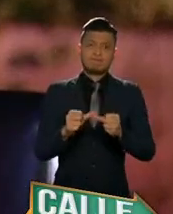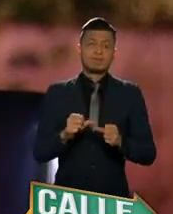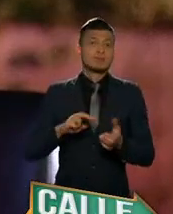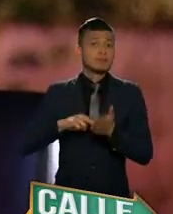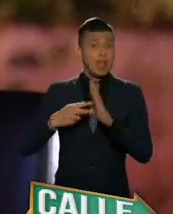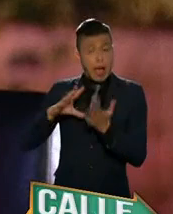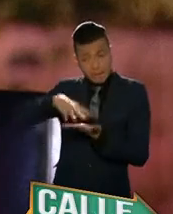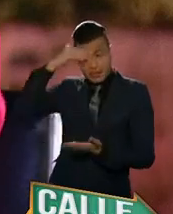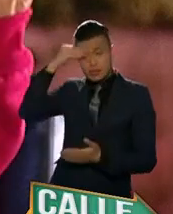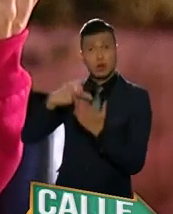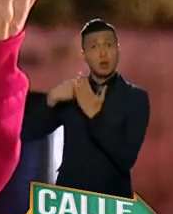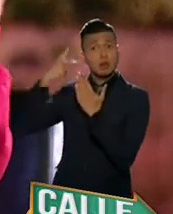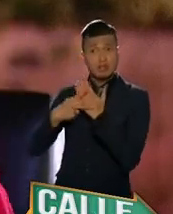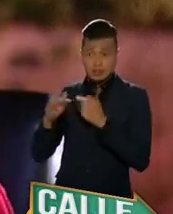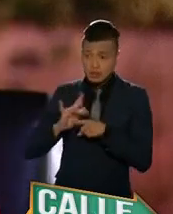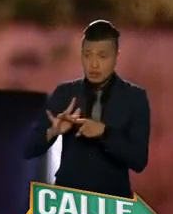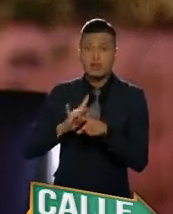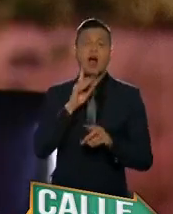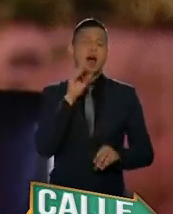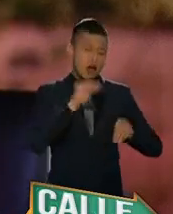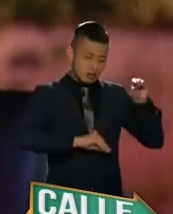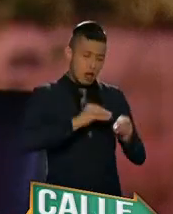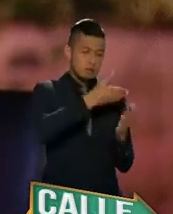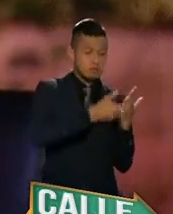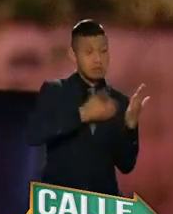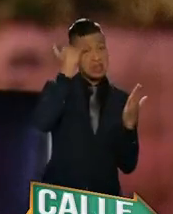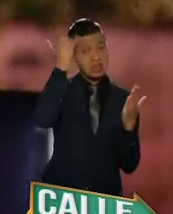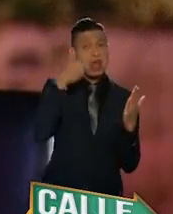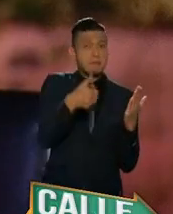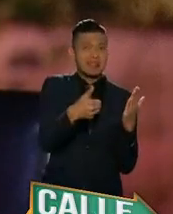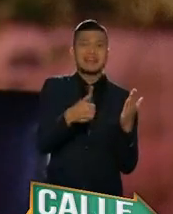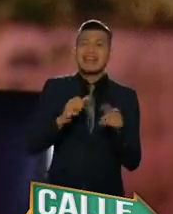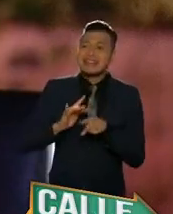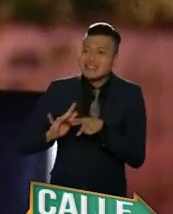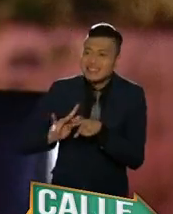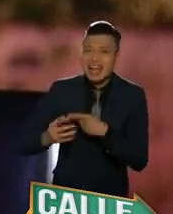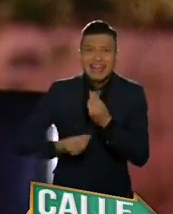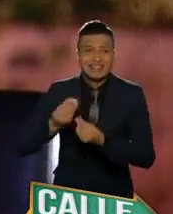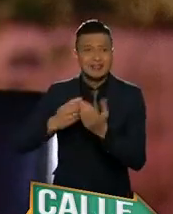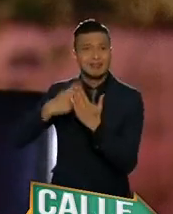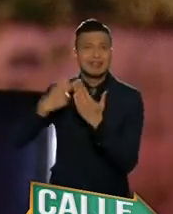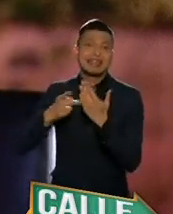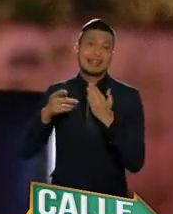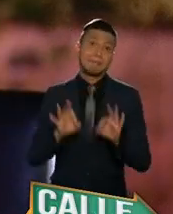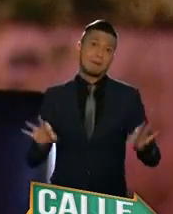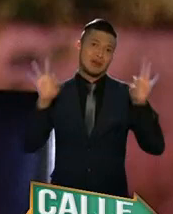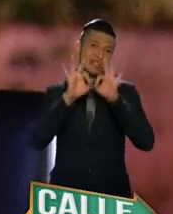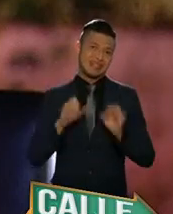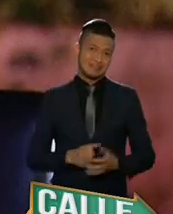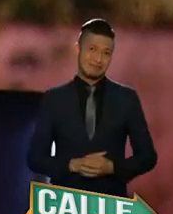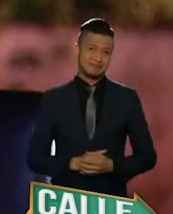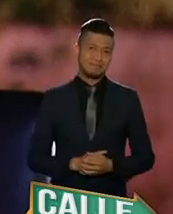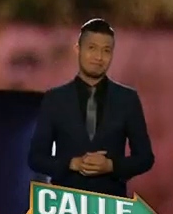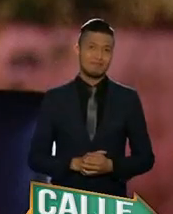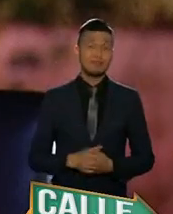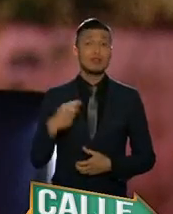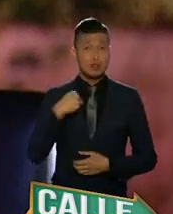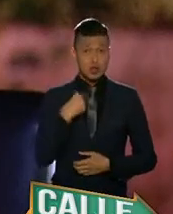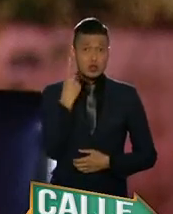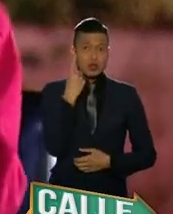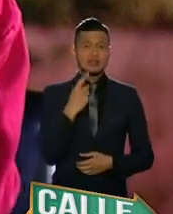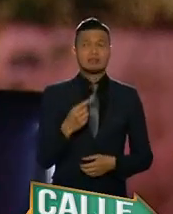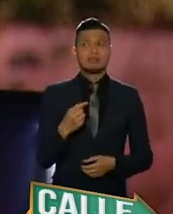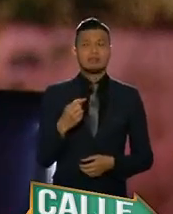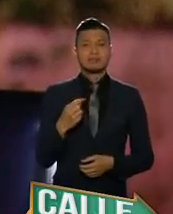un proyecto, ¿sí? No solamente a formularlo, a tener la idea, claro. sino a ejecutarlo. De esto, dice, además, yo tengo una historia que llevo en el